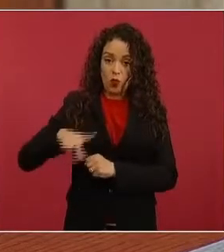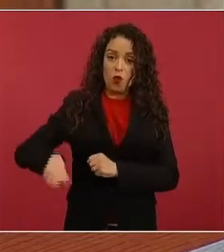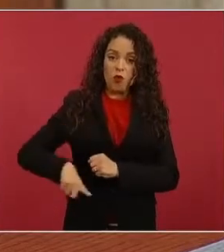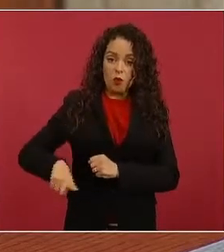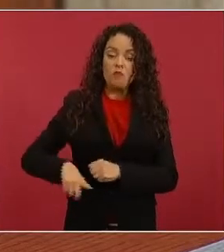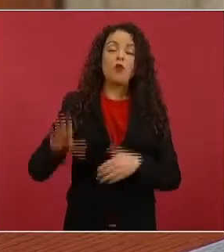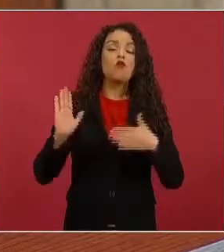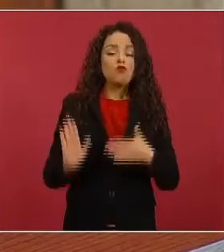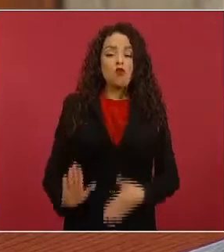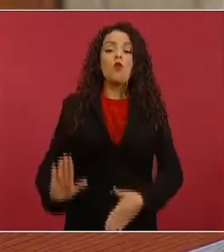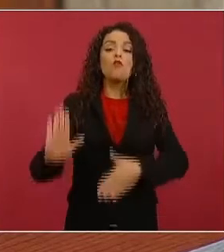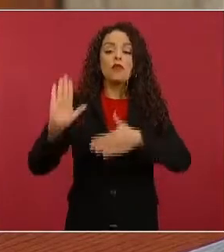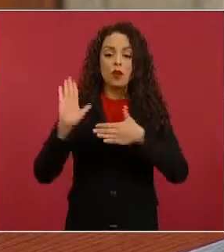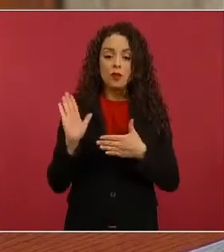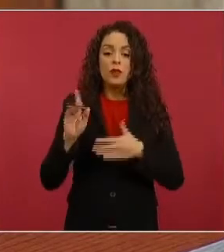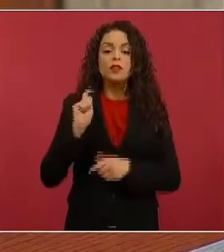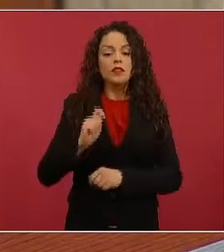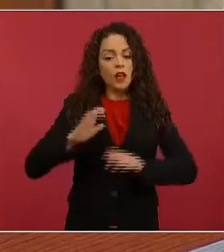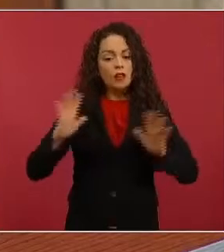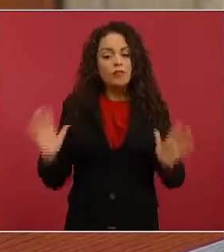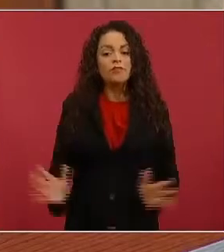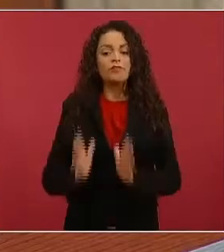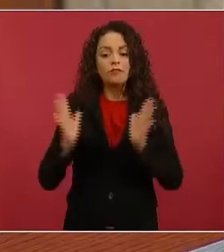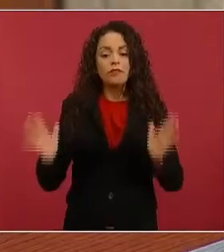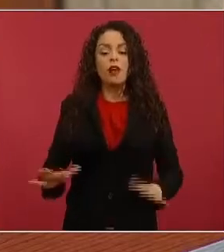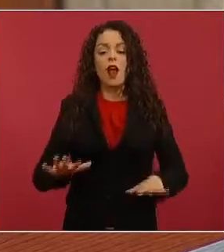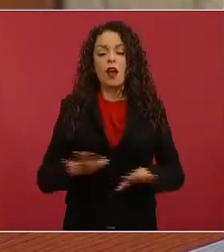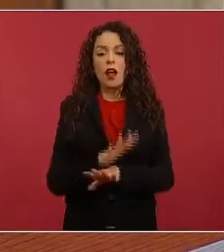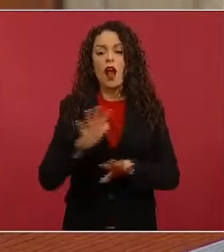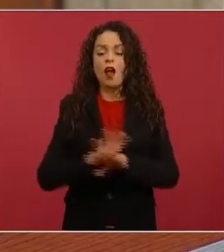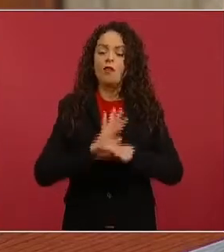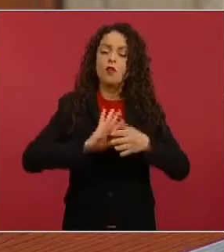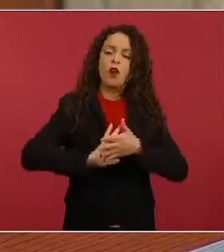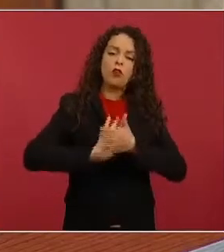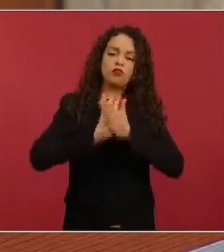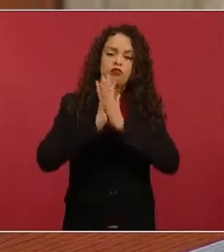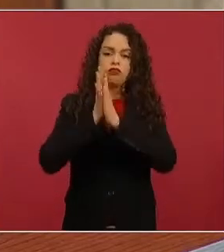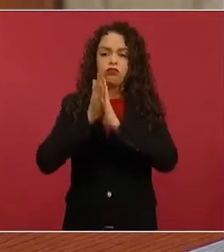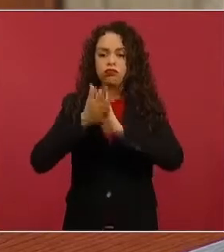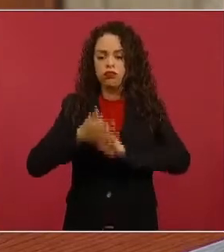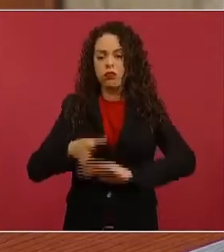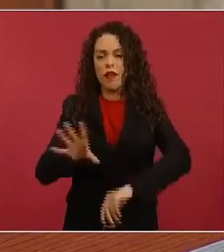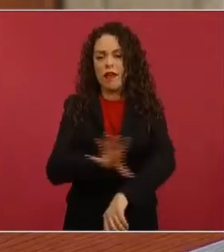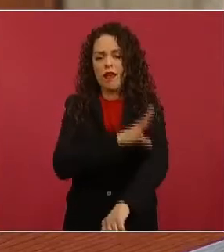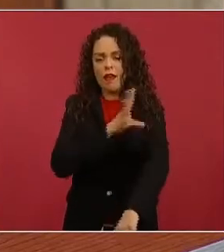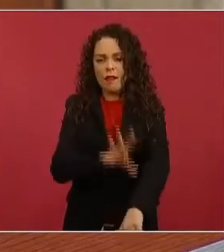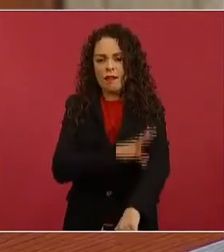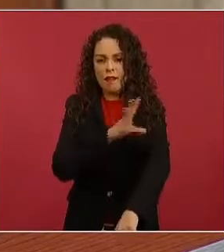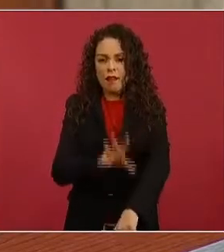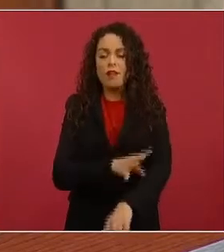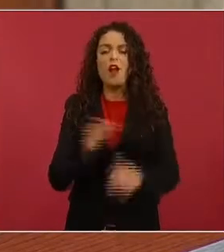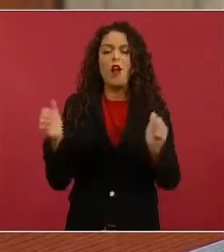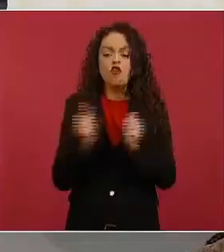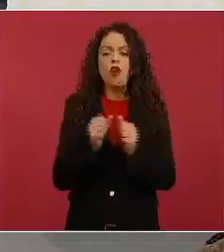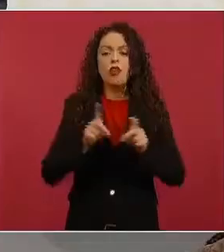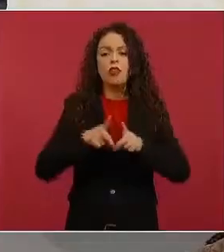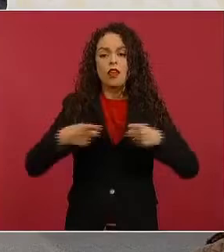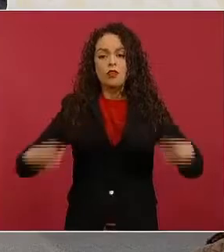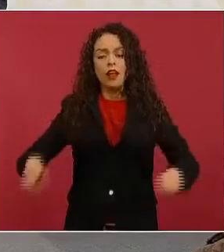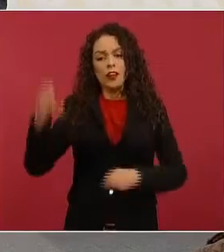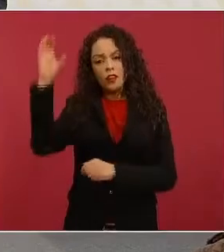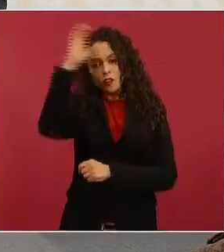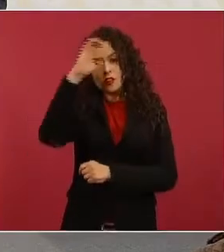de Estado de impulsar la transición energética a través de una política de desarrollo científico